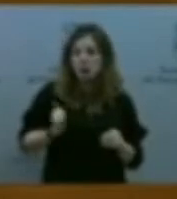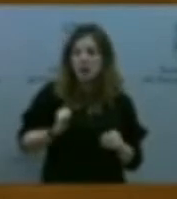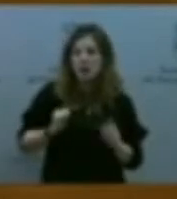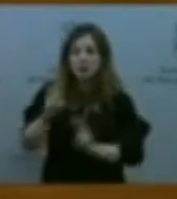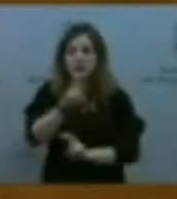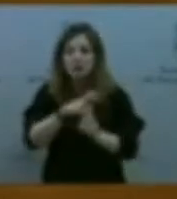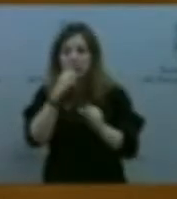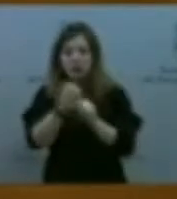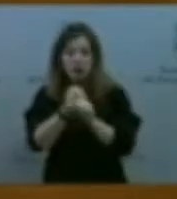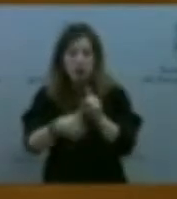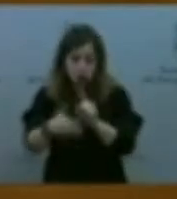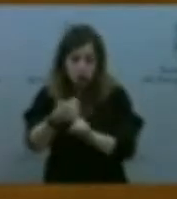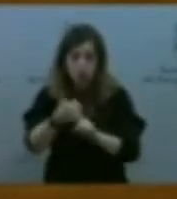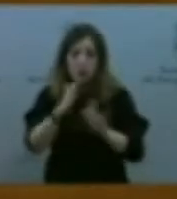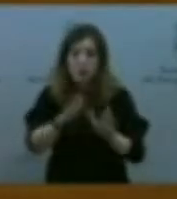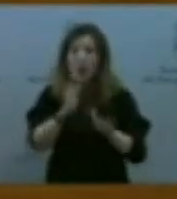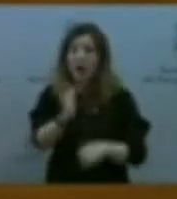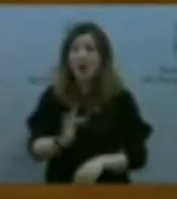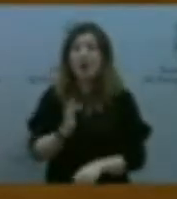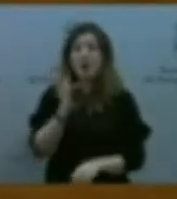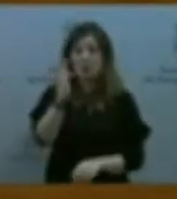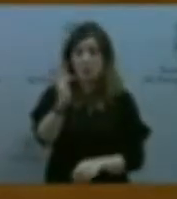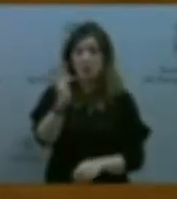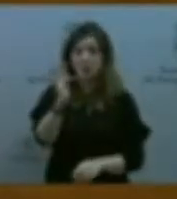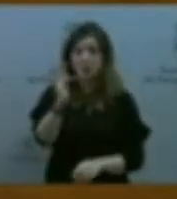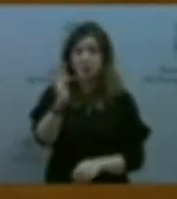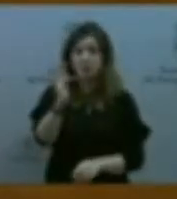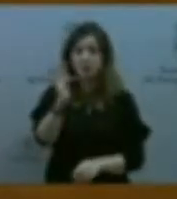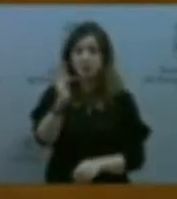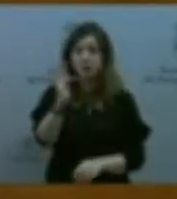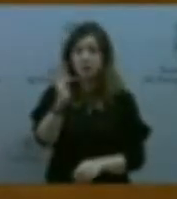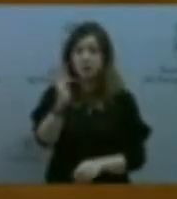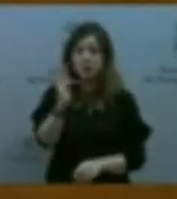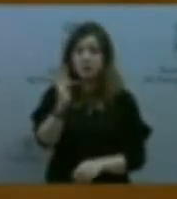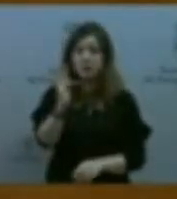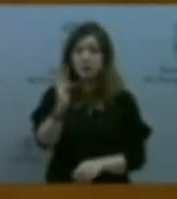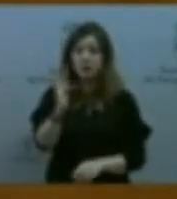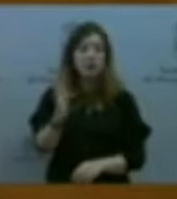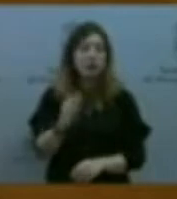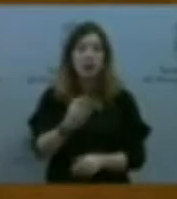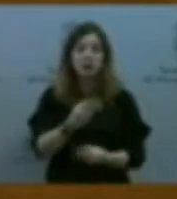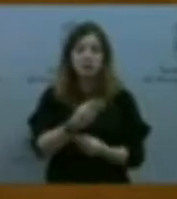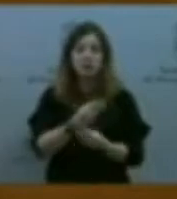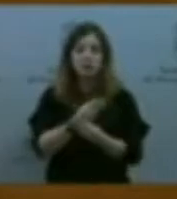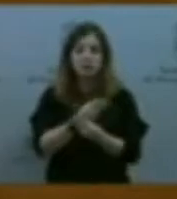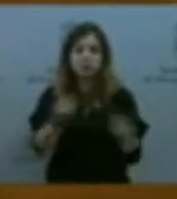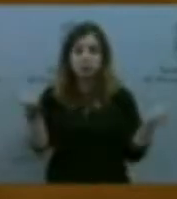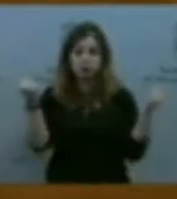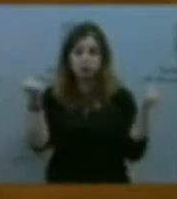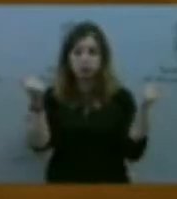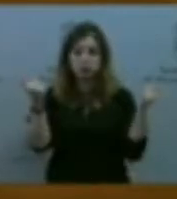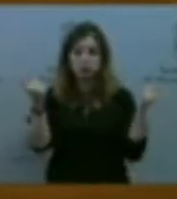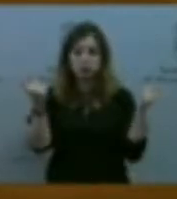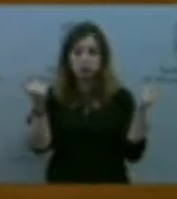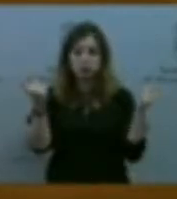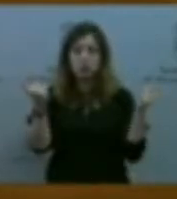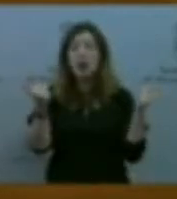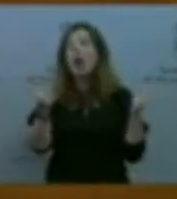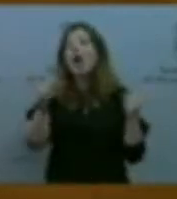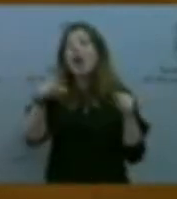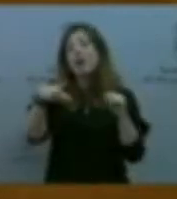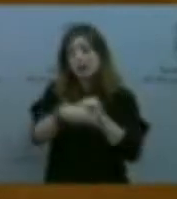además es que erradicamos posibles bolsas de fraudes que sus señorías habrán escuchado, como